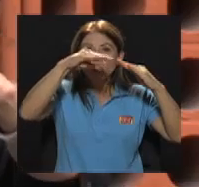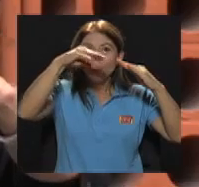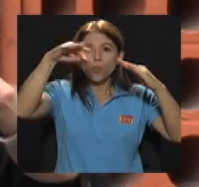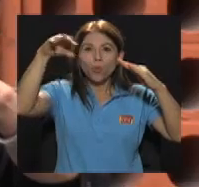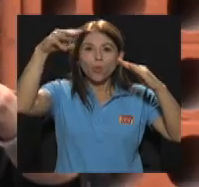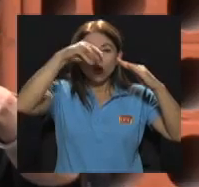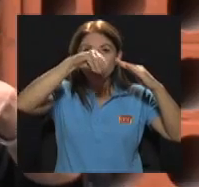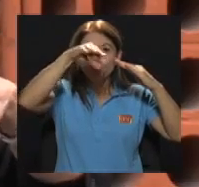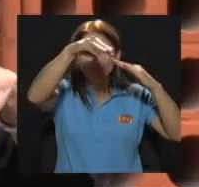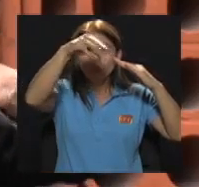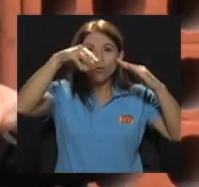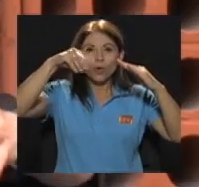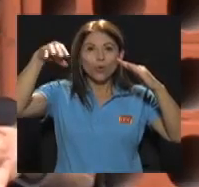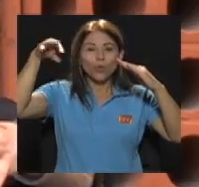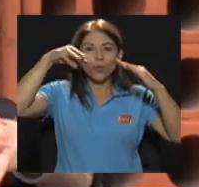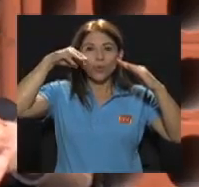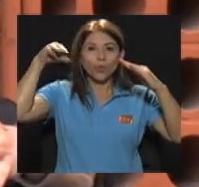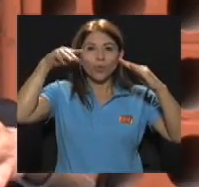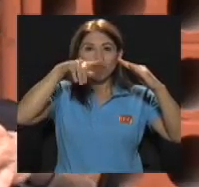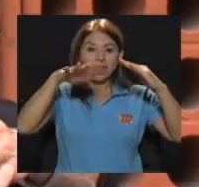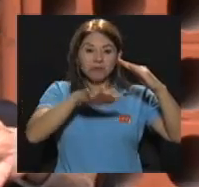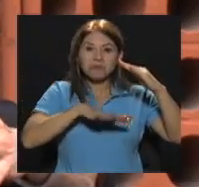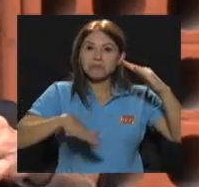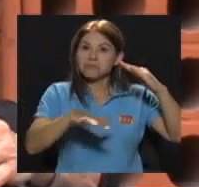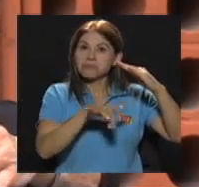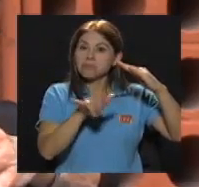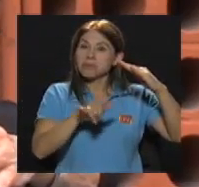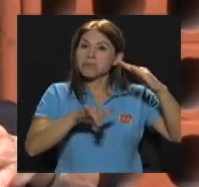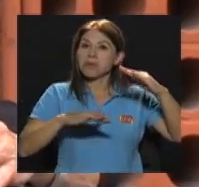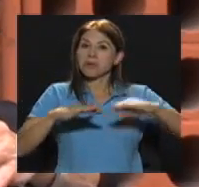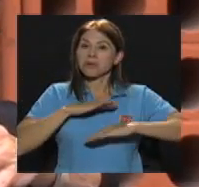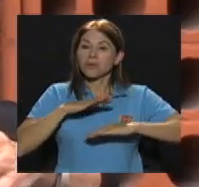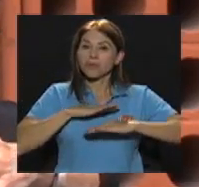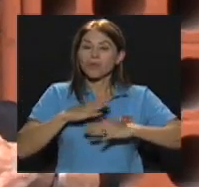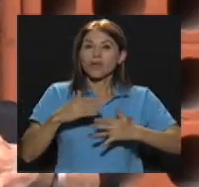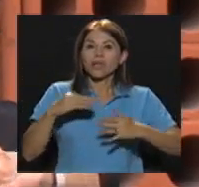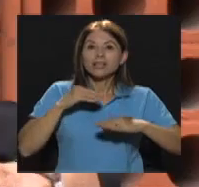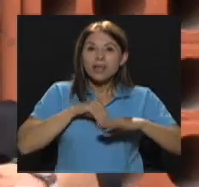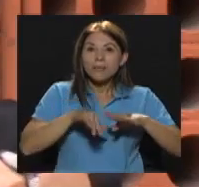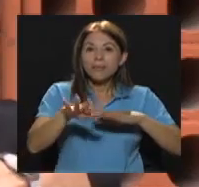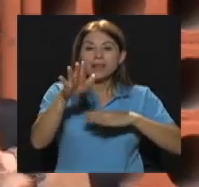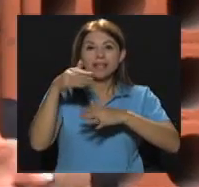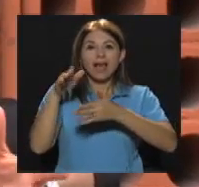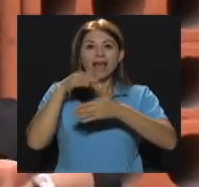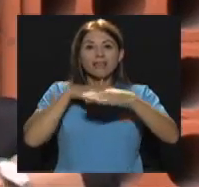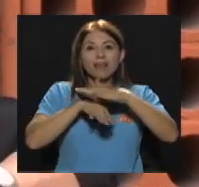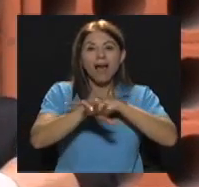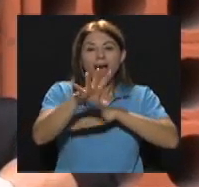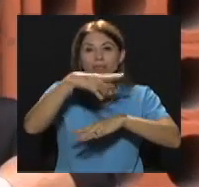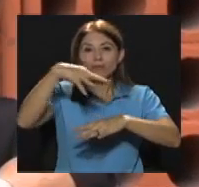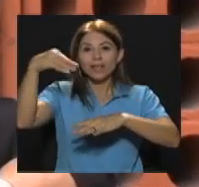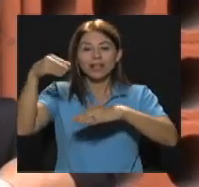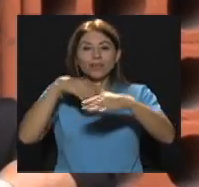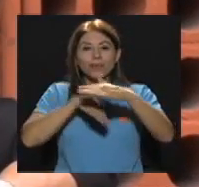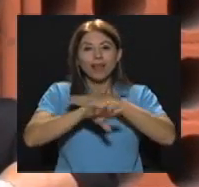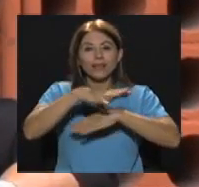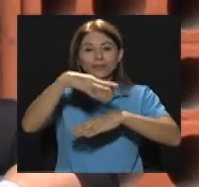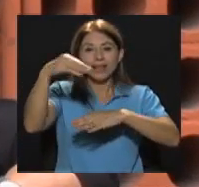los monitores y entonces mantenemos en una constante circulación de aire. Eso es una manera,